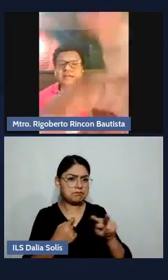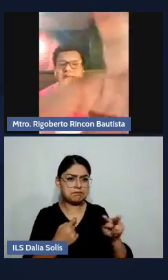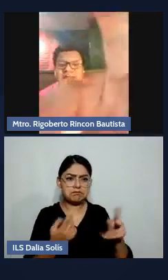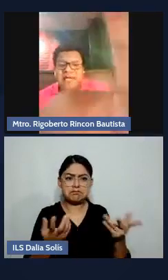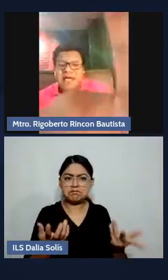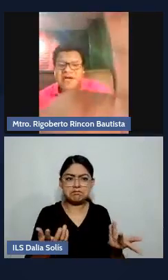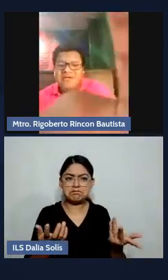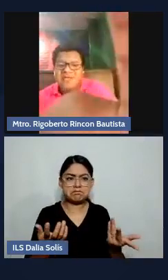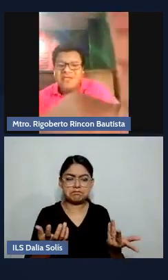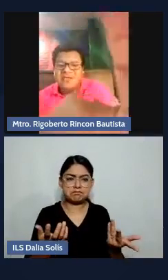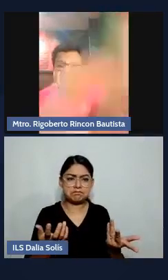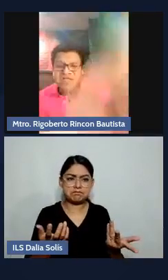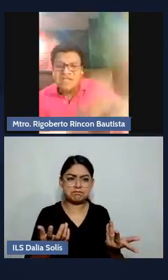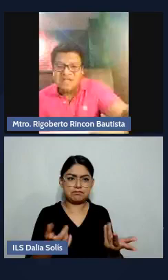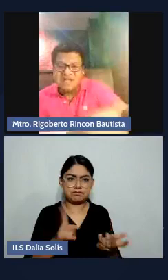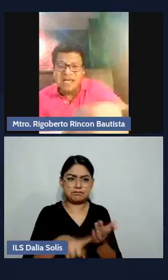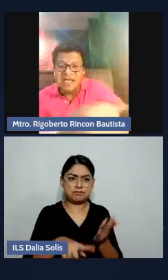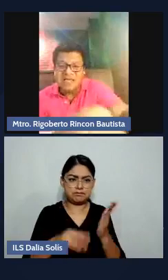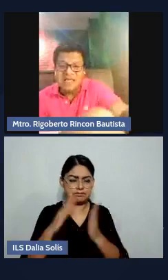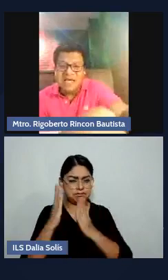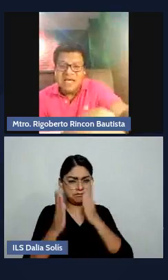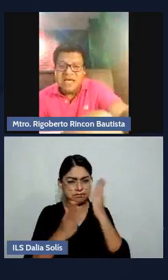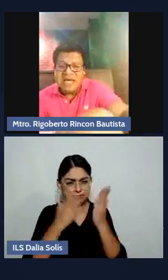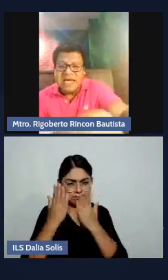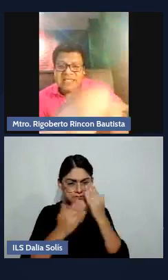los estudios determinados?